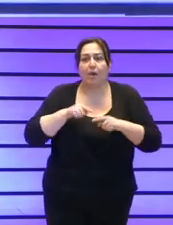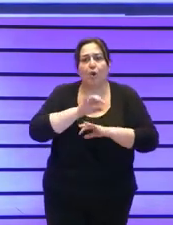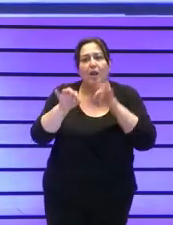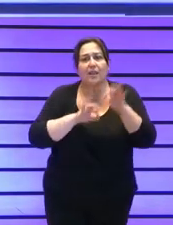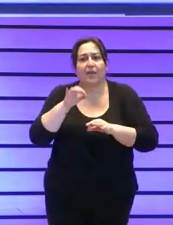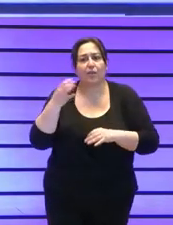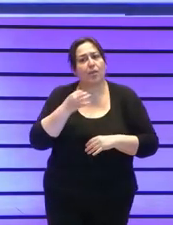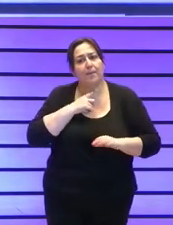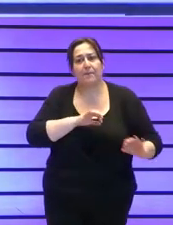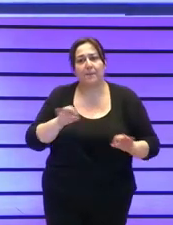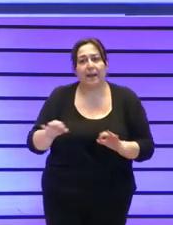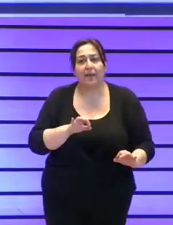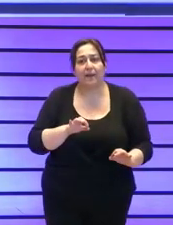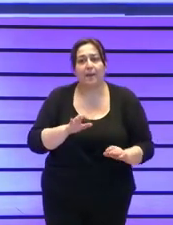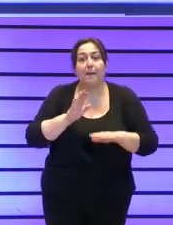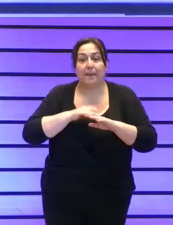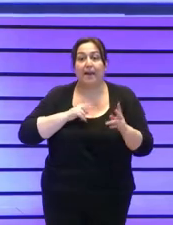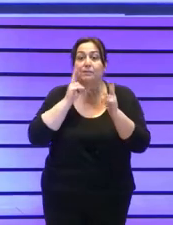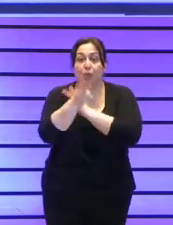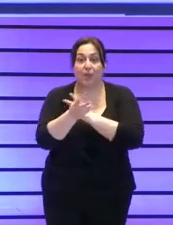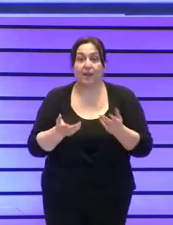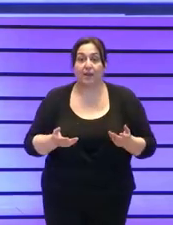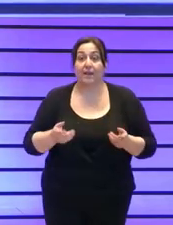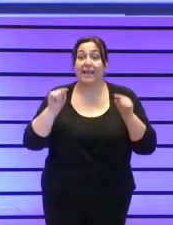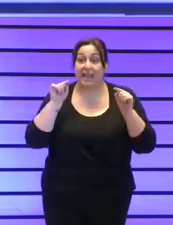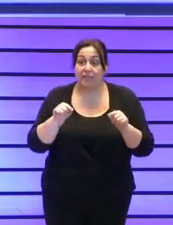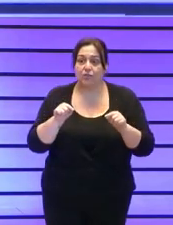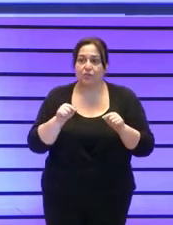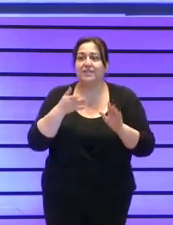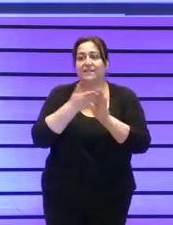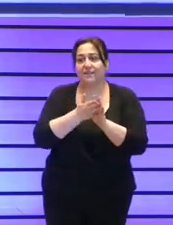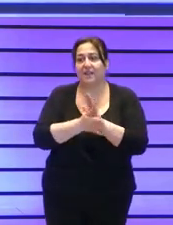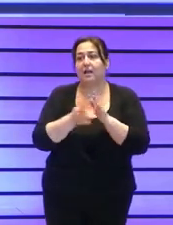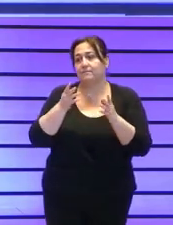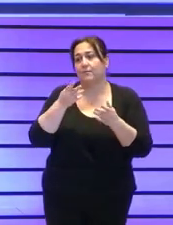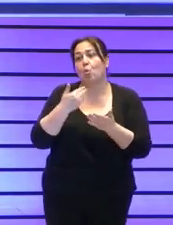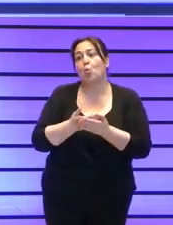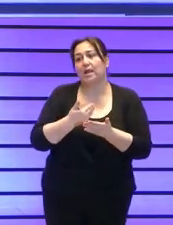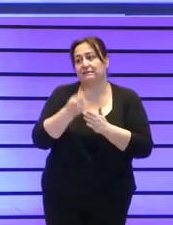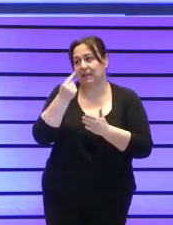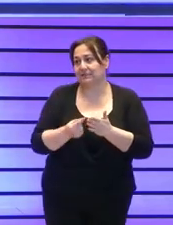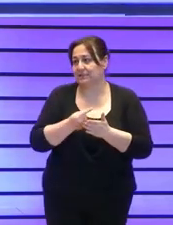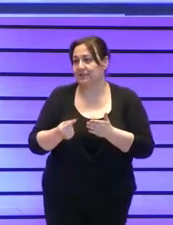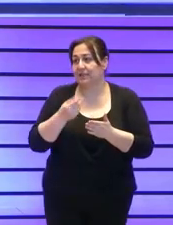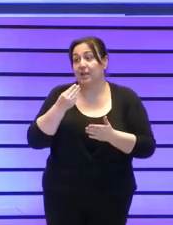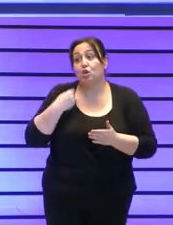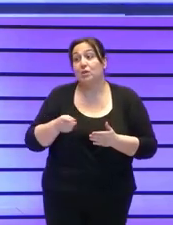estar preparada para responder. Eso es rendir cuentas, que no es lo mismo